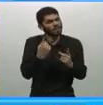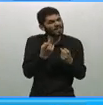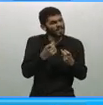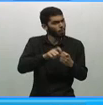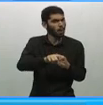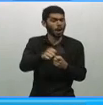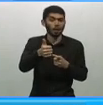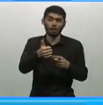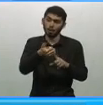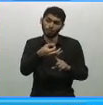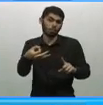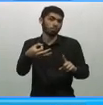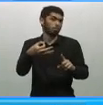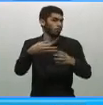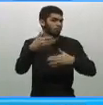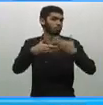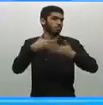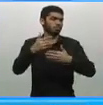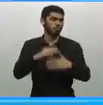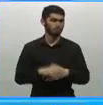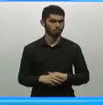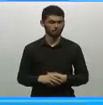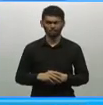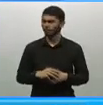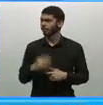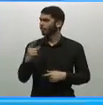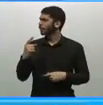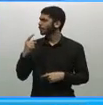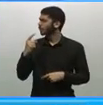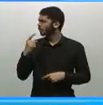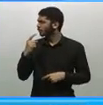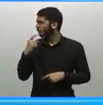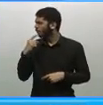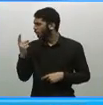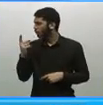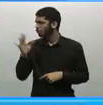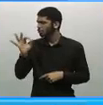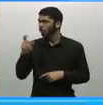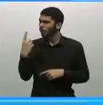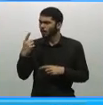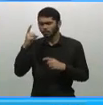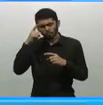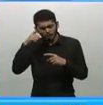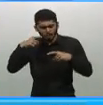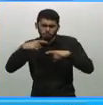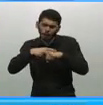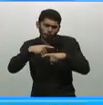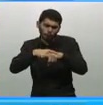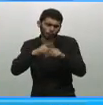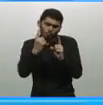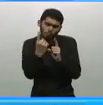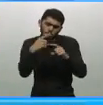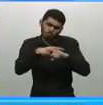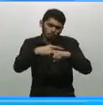teníamos para para lograr los tres puntos y seguir primeros Fernando eh sé que ustedes van partido a partido pero creen que